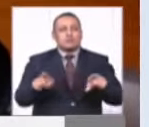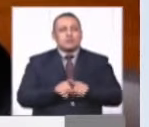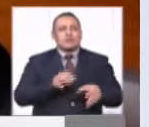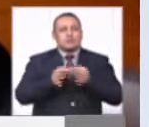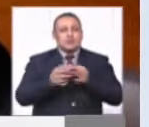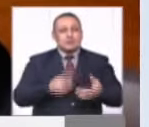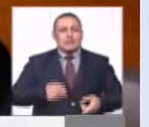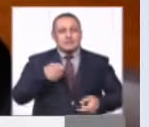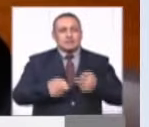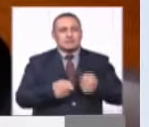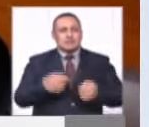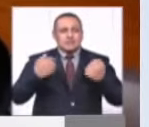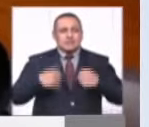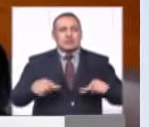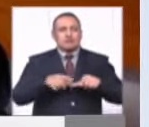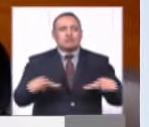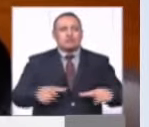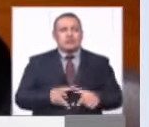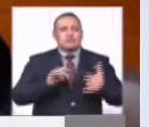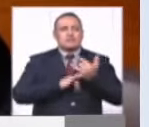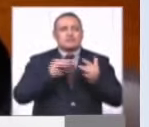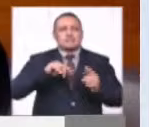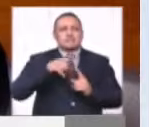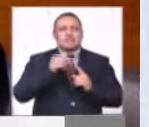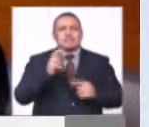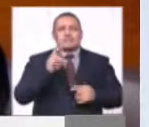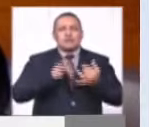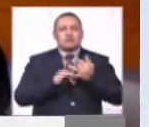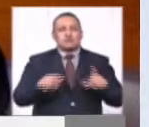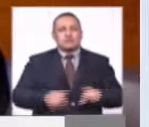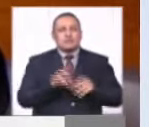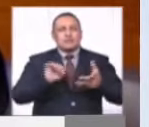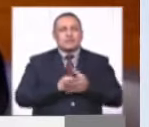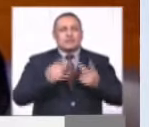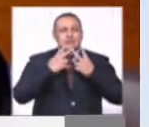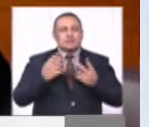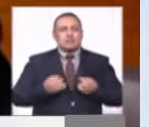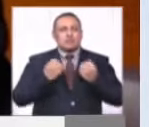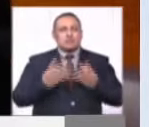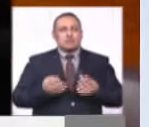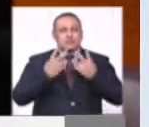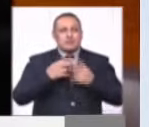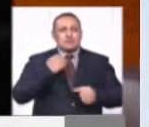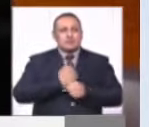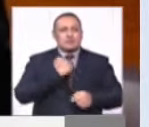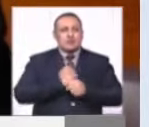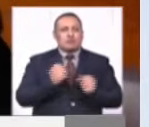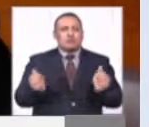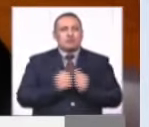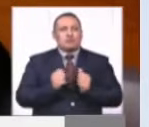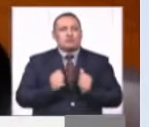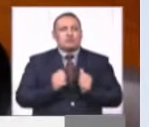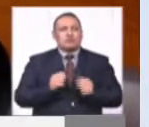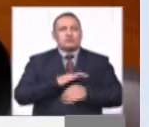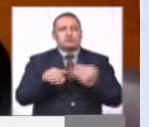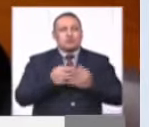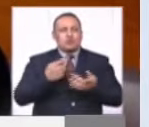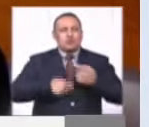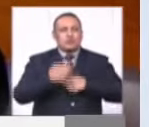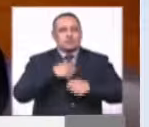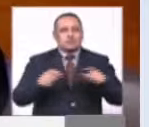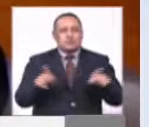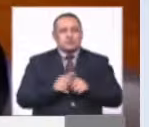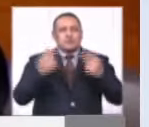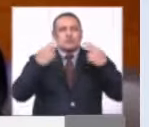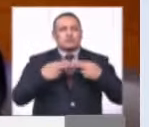se invierta ya en el distrito de Santa Rosa para tener buen trabajo de comercialización